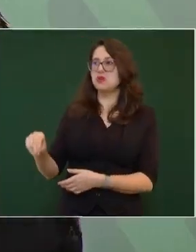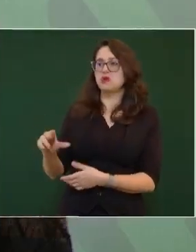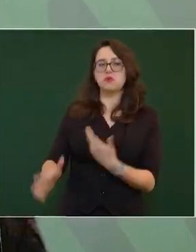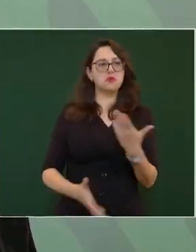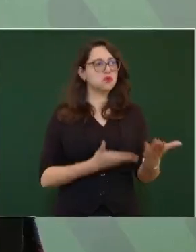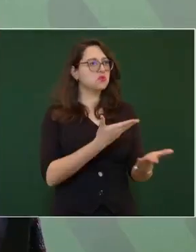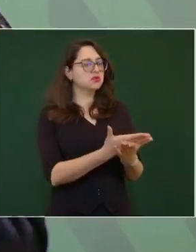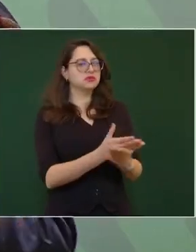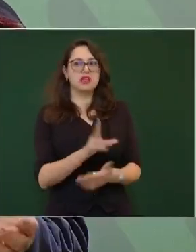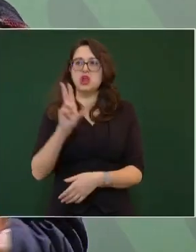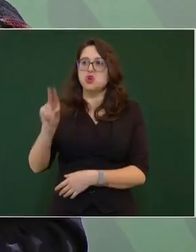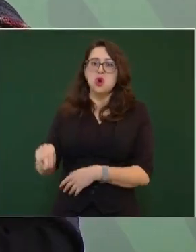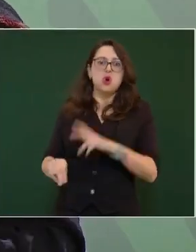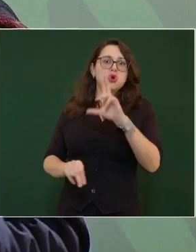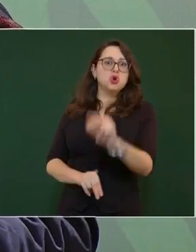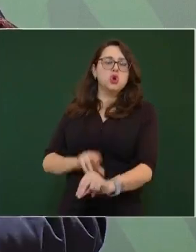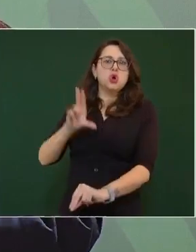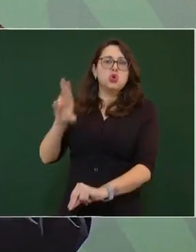viendo qué